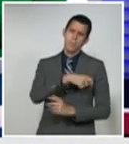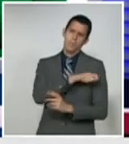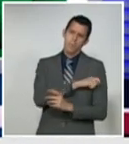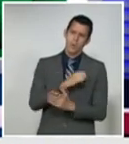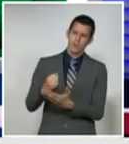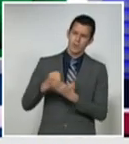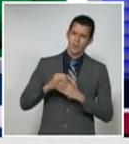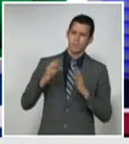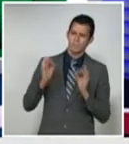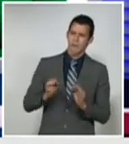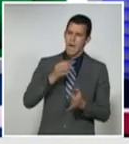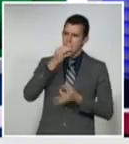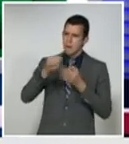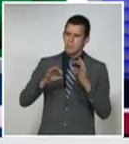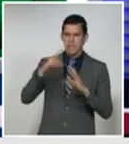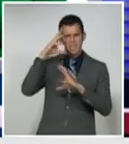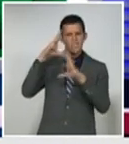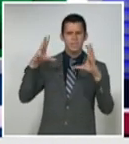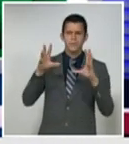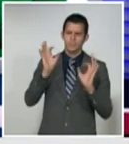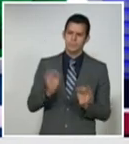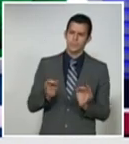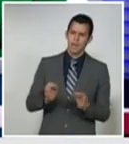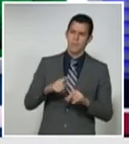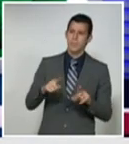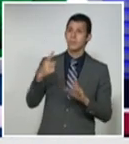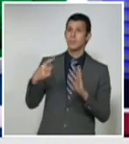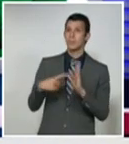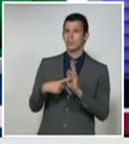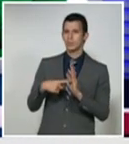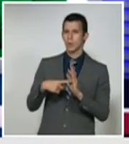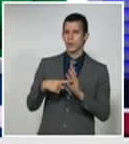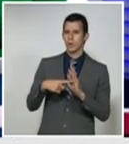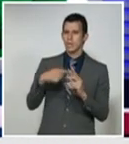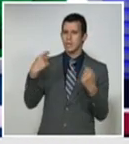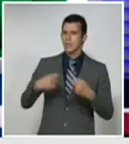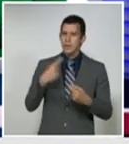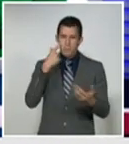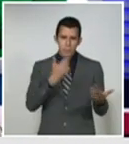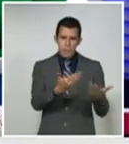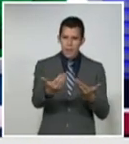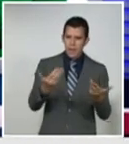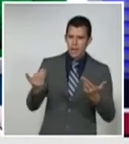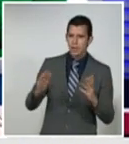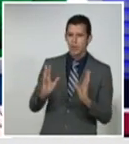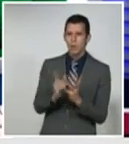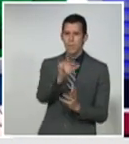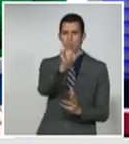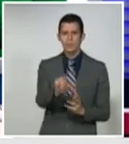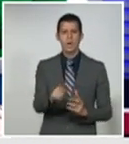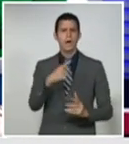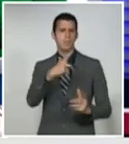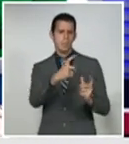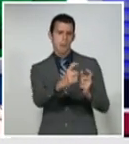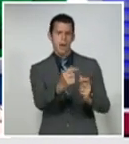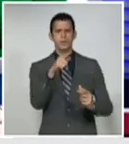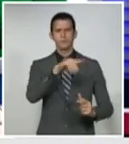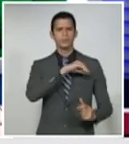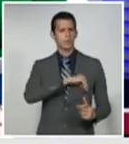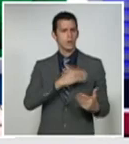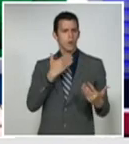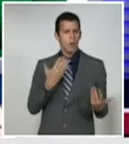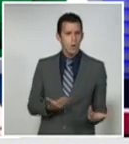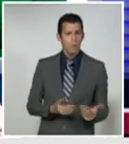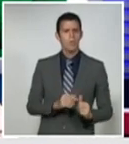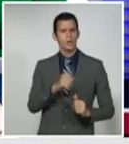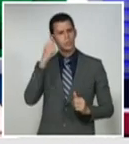científicos evaluando cómo se está desarrollando el proceso de conjunto con el personal de salud y